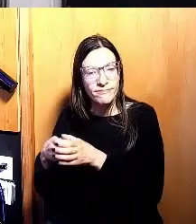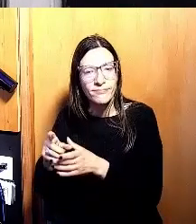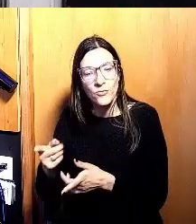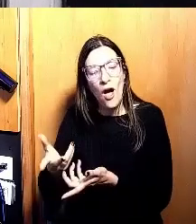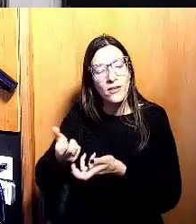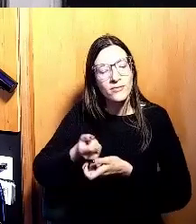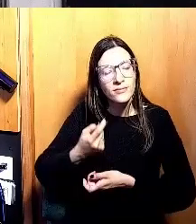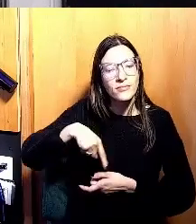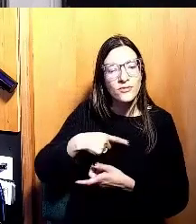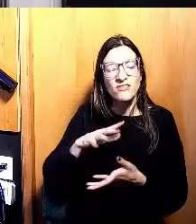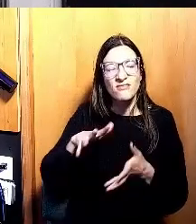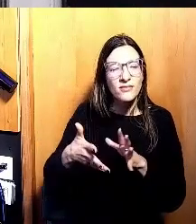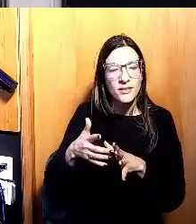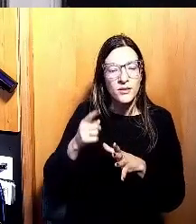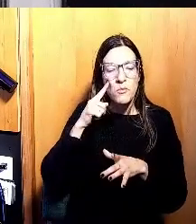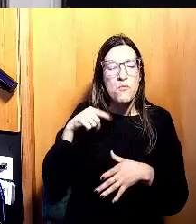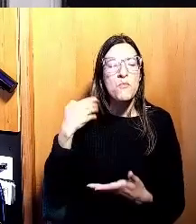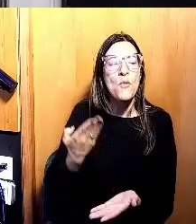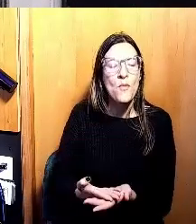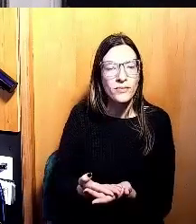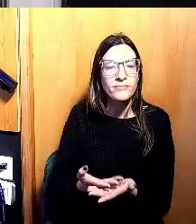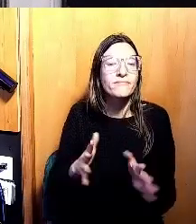de presentarnos al desafío